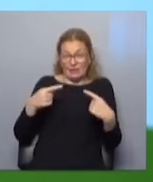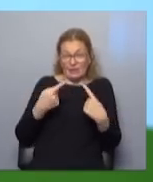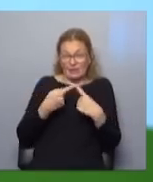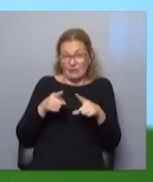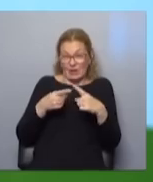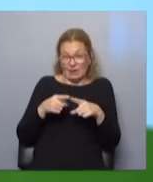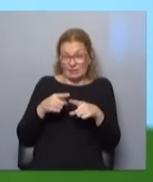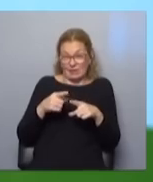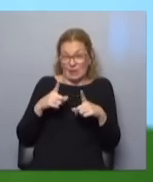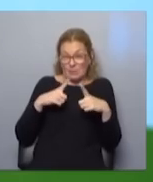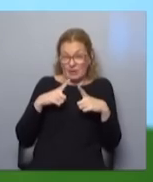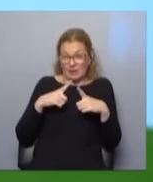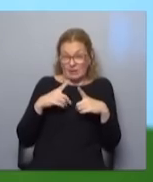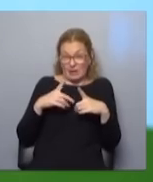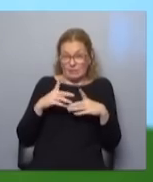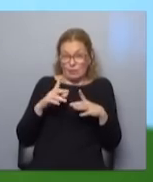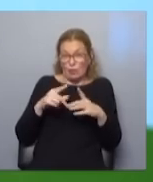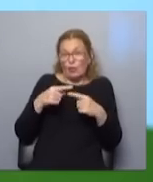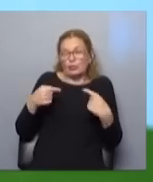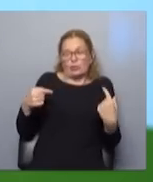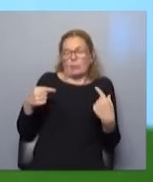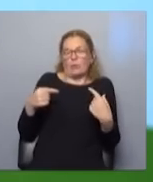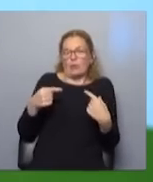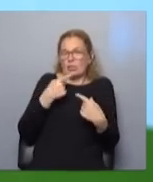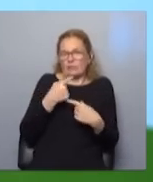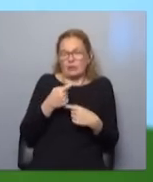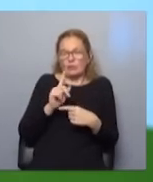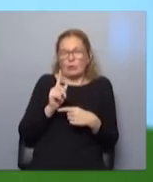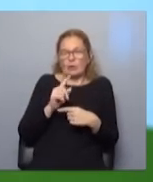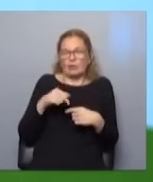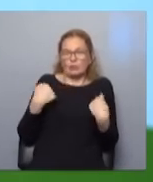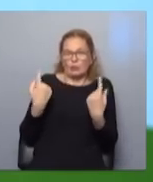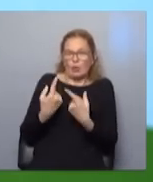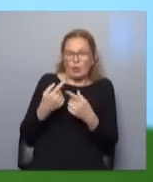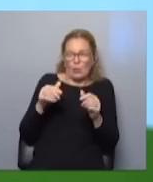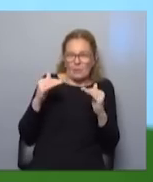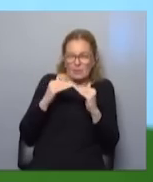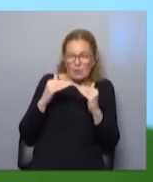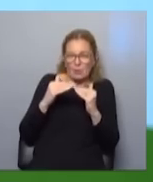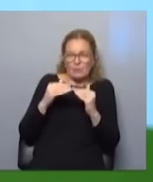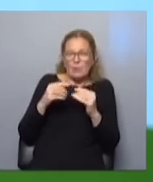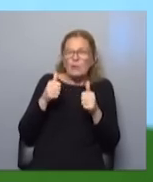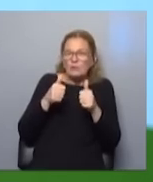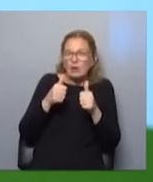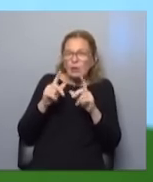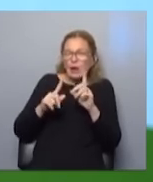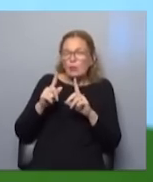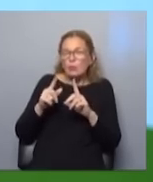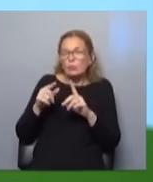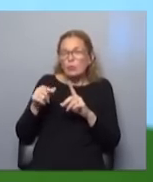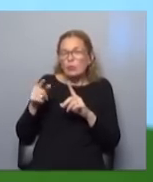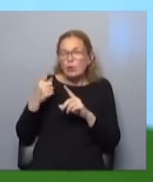tipo de señal eso es así y no todas las partículas muy bien con algunos otros